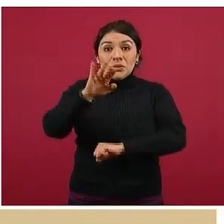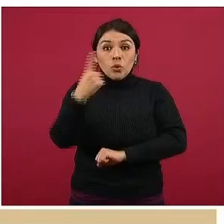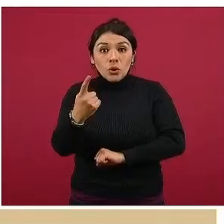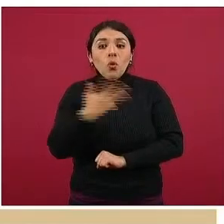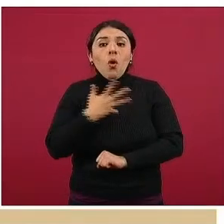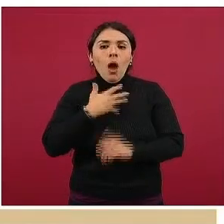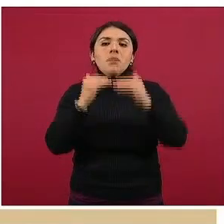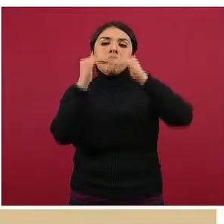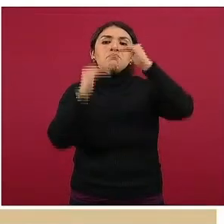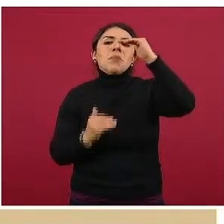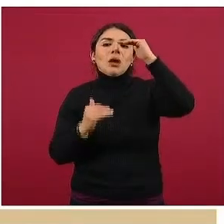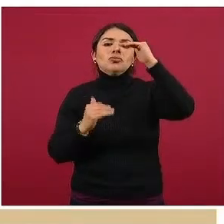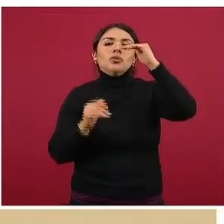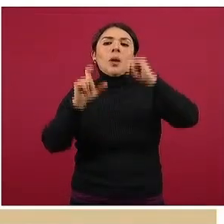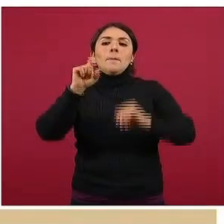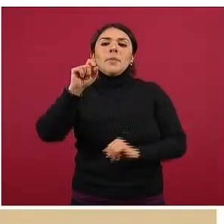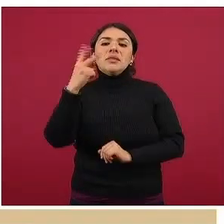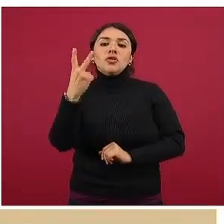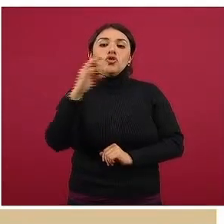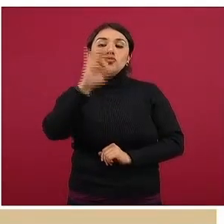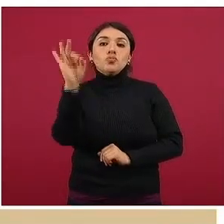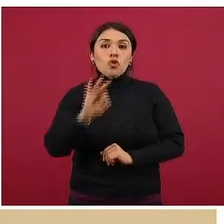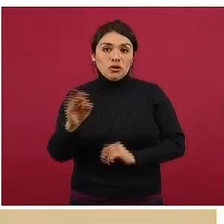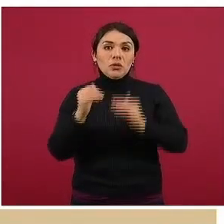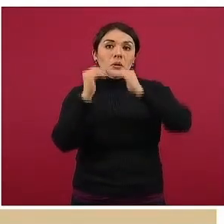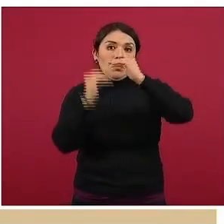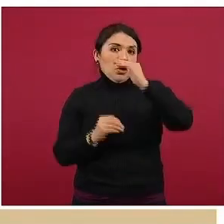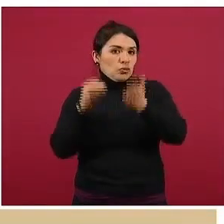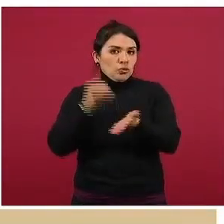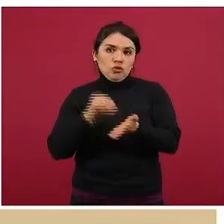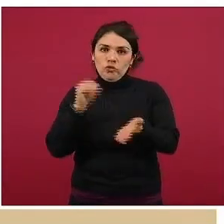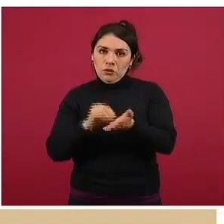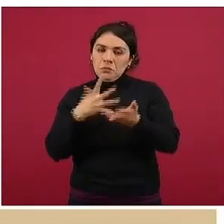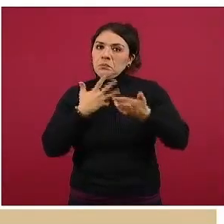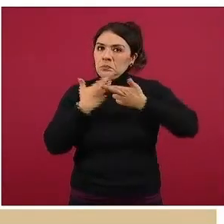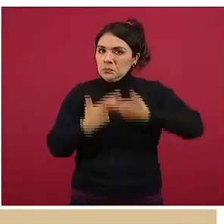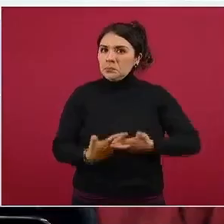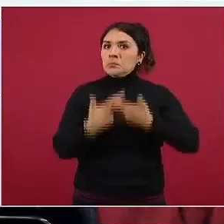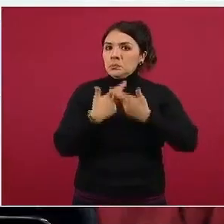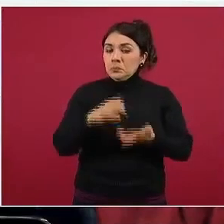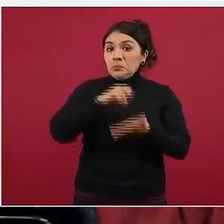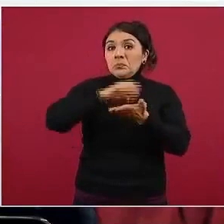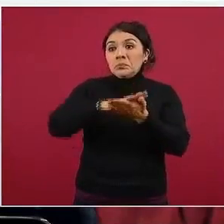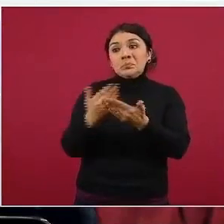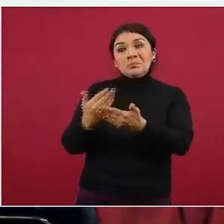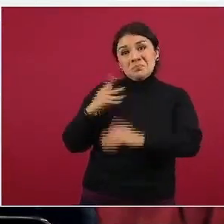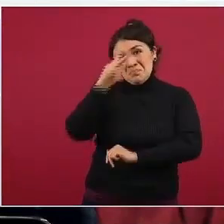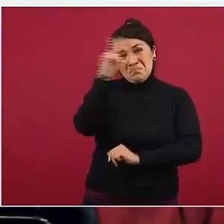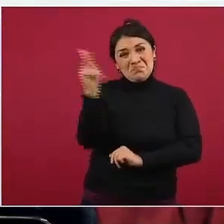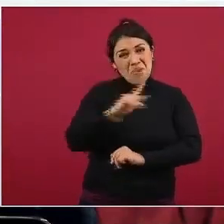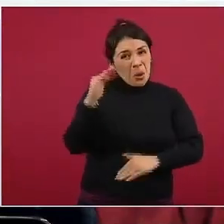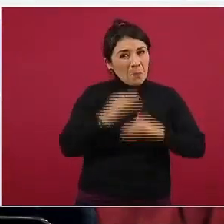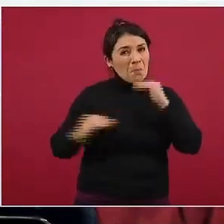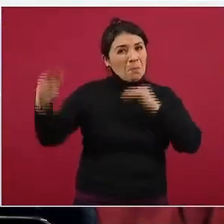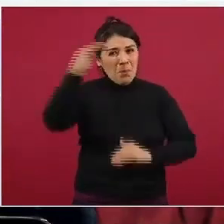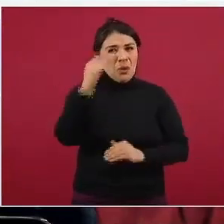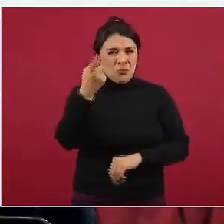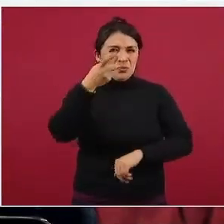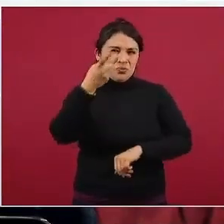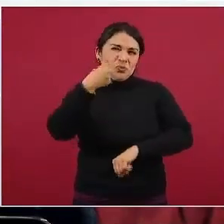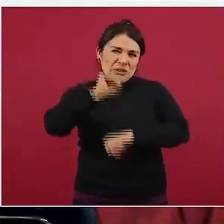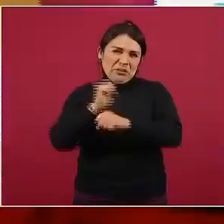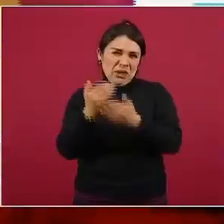representan una diferencia de 22% menos de lo que se registró en el pico máximo de